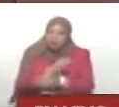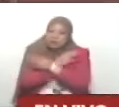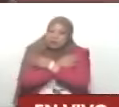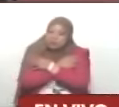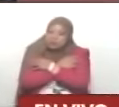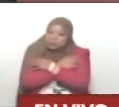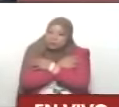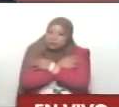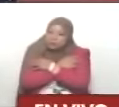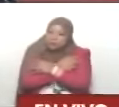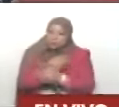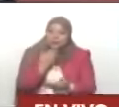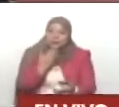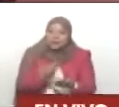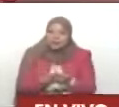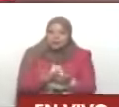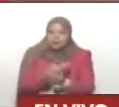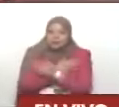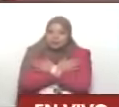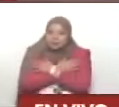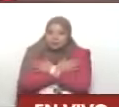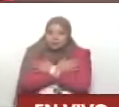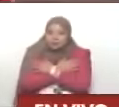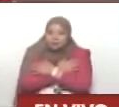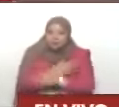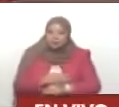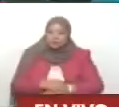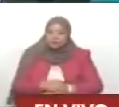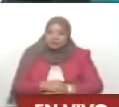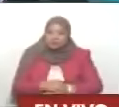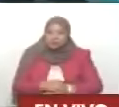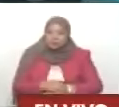Yolanda. Te voy a dar un abrazo porque